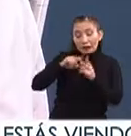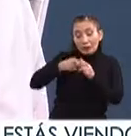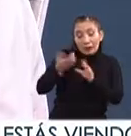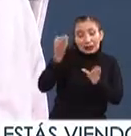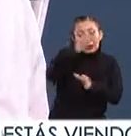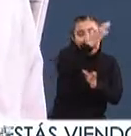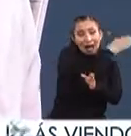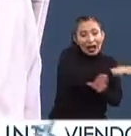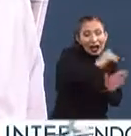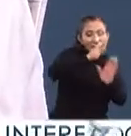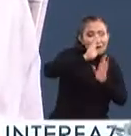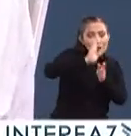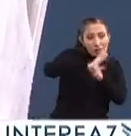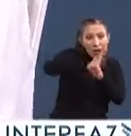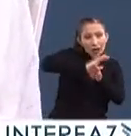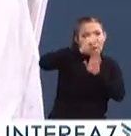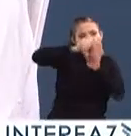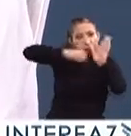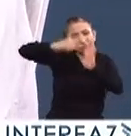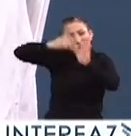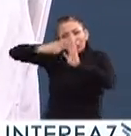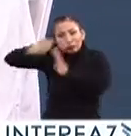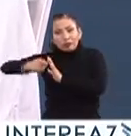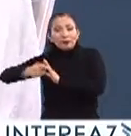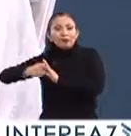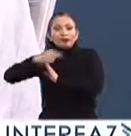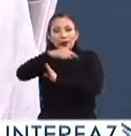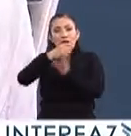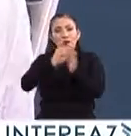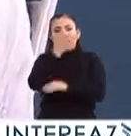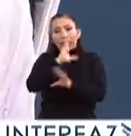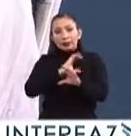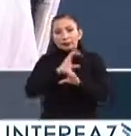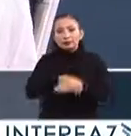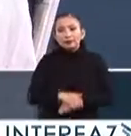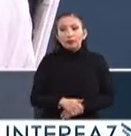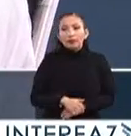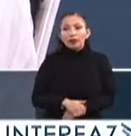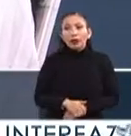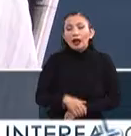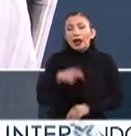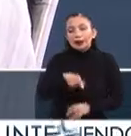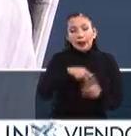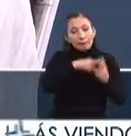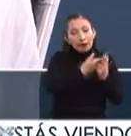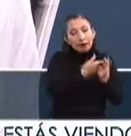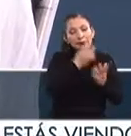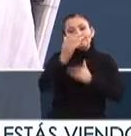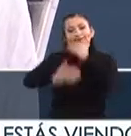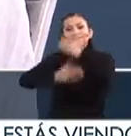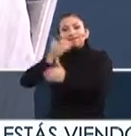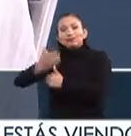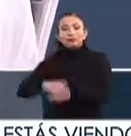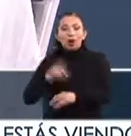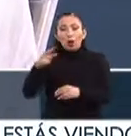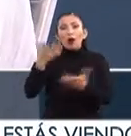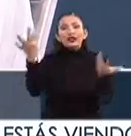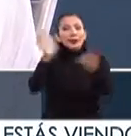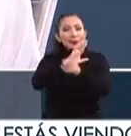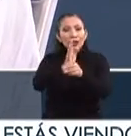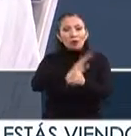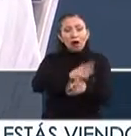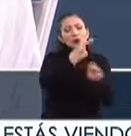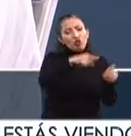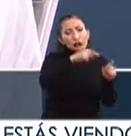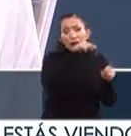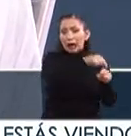principio del documental, surgió de esa grabación de esta nueva canción, fue lo que dio pie como al documental. Entonces la música